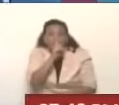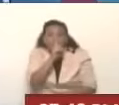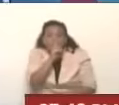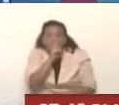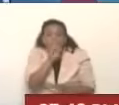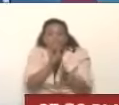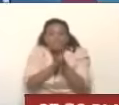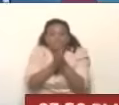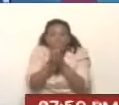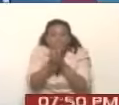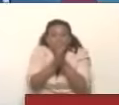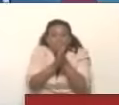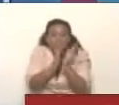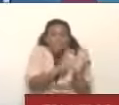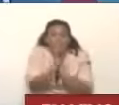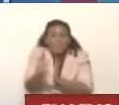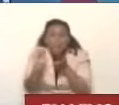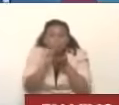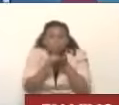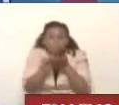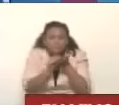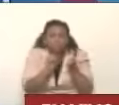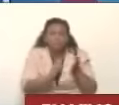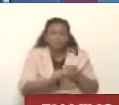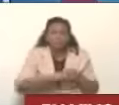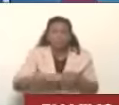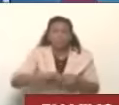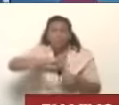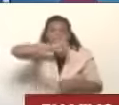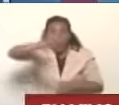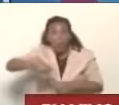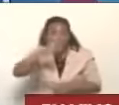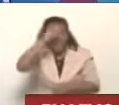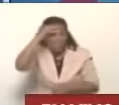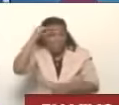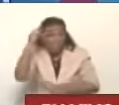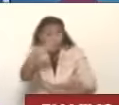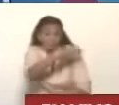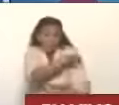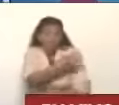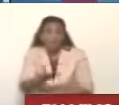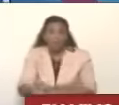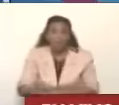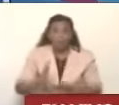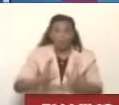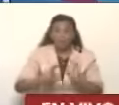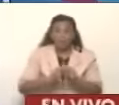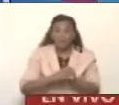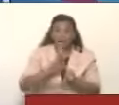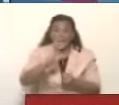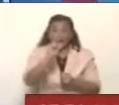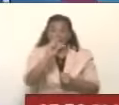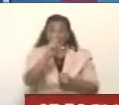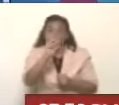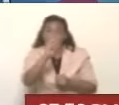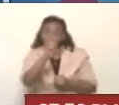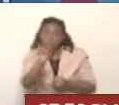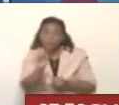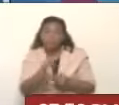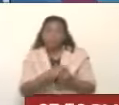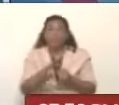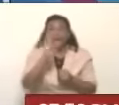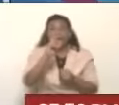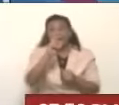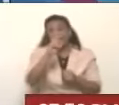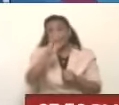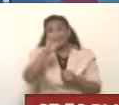activa, donde estaba Julio Borges, Carlos Vecchio, como el gran extorsionador, porque Carlos Vecchio